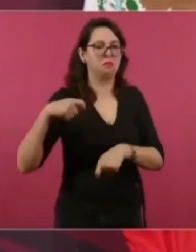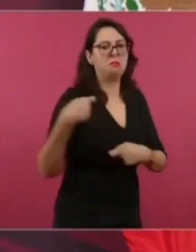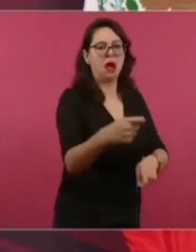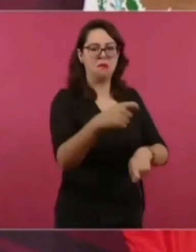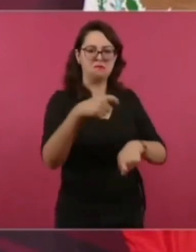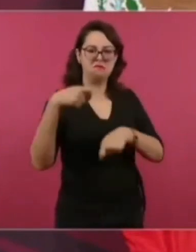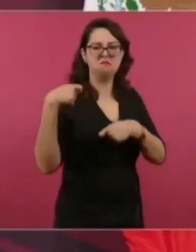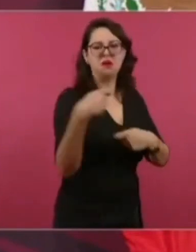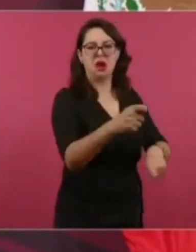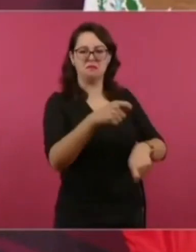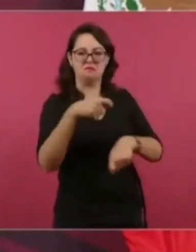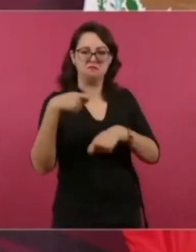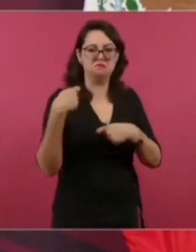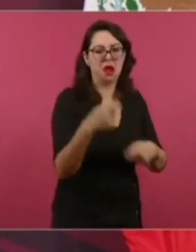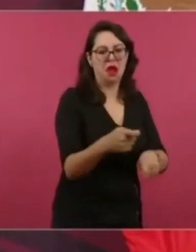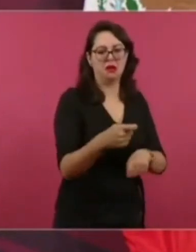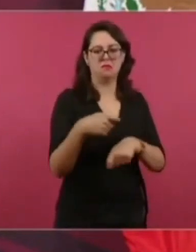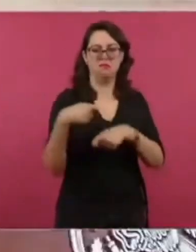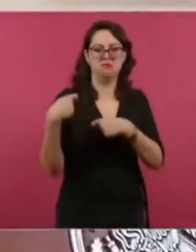Aeropuertos,